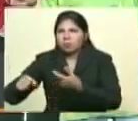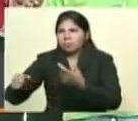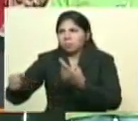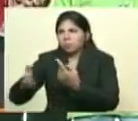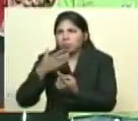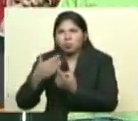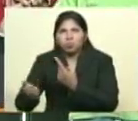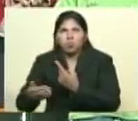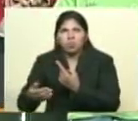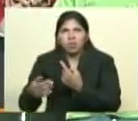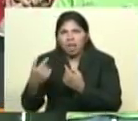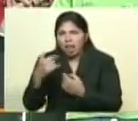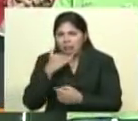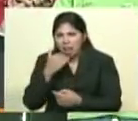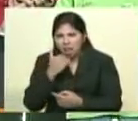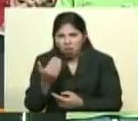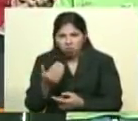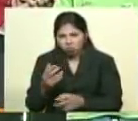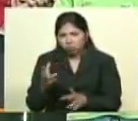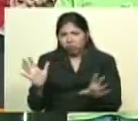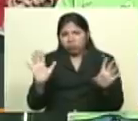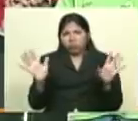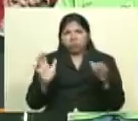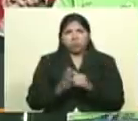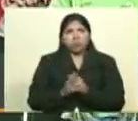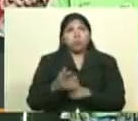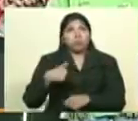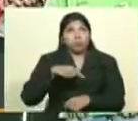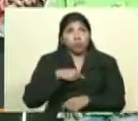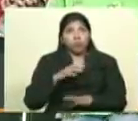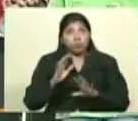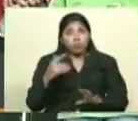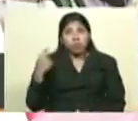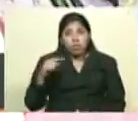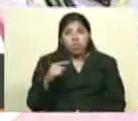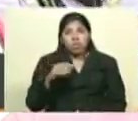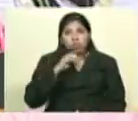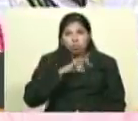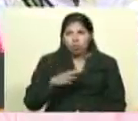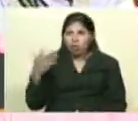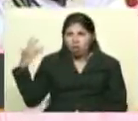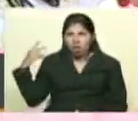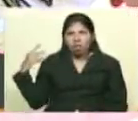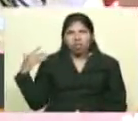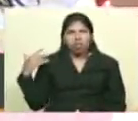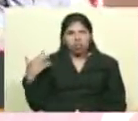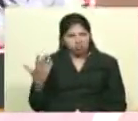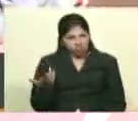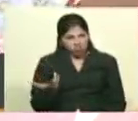Tenemos tradición de un ejército colonialista o imperialista.